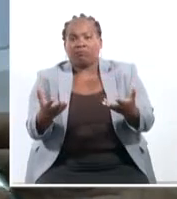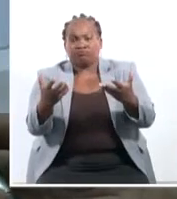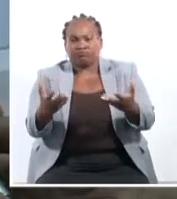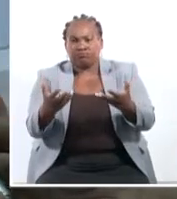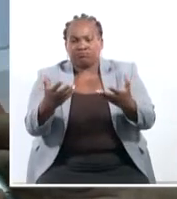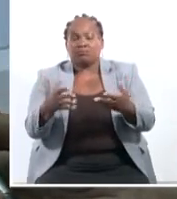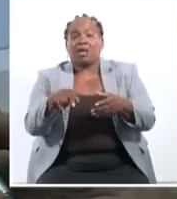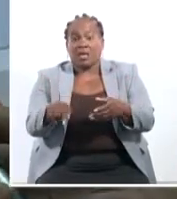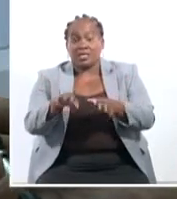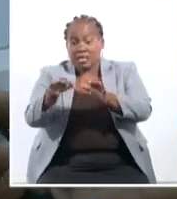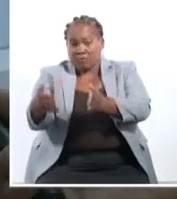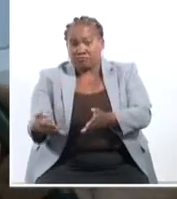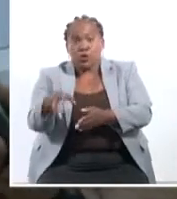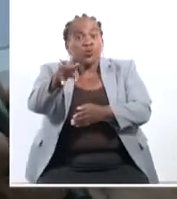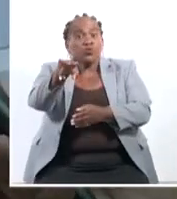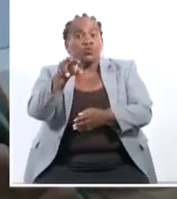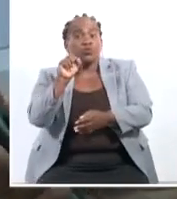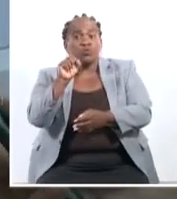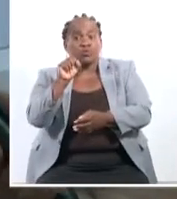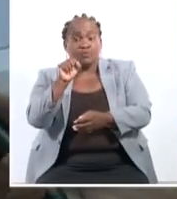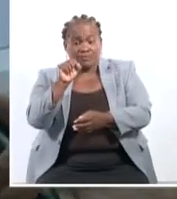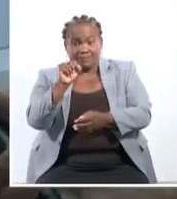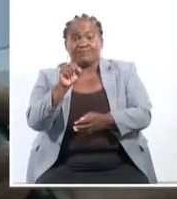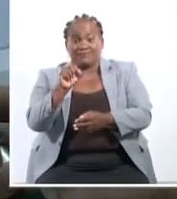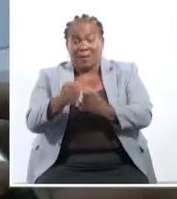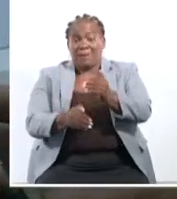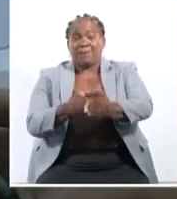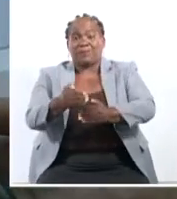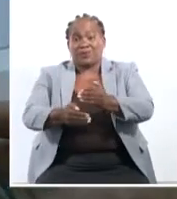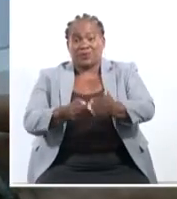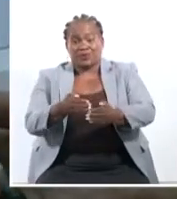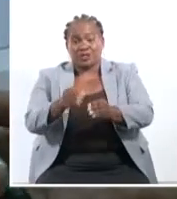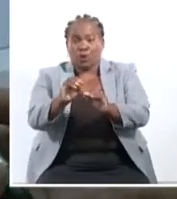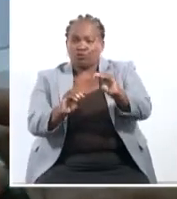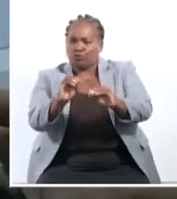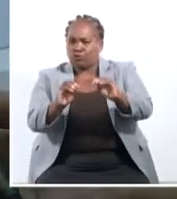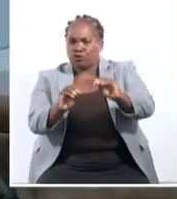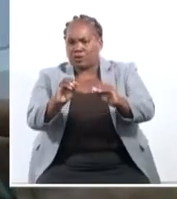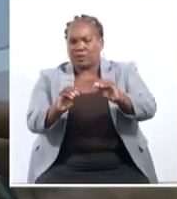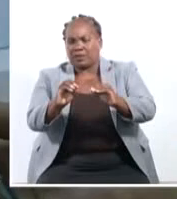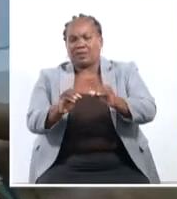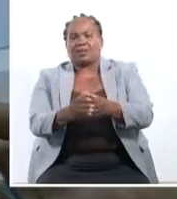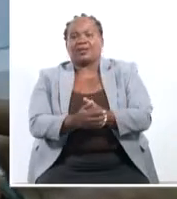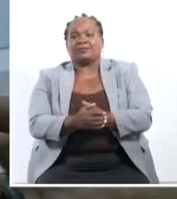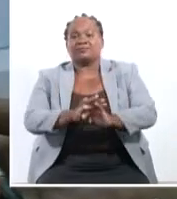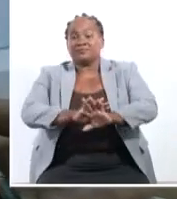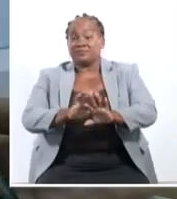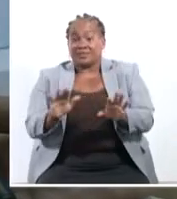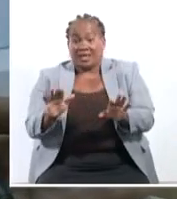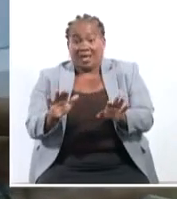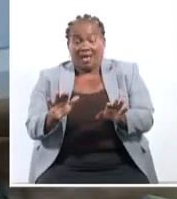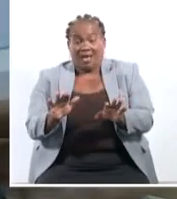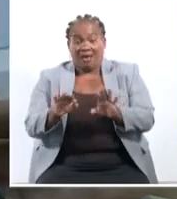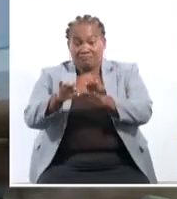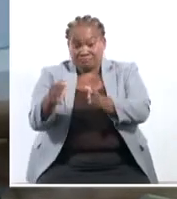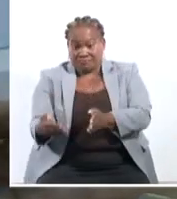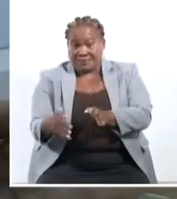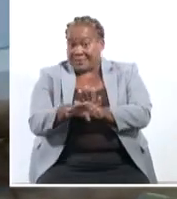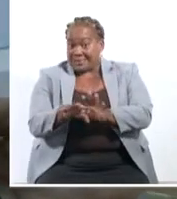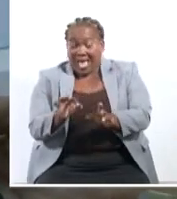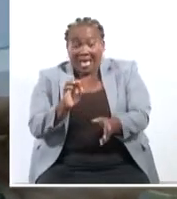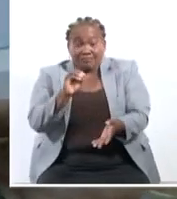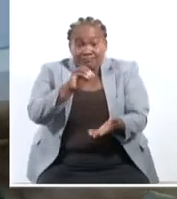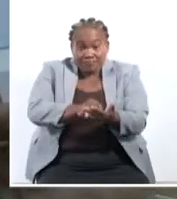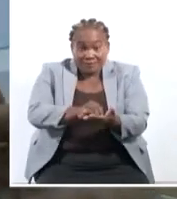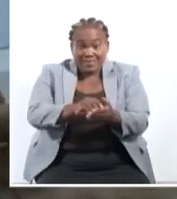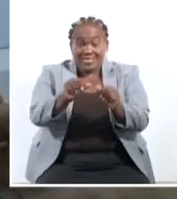que es nueva, o sea que hemos dicho que está en proceso de ajuste y puesta en marcha, y ya la unidad, una vez que se incorpore nuevamente al